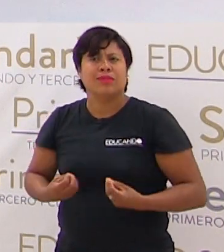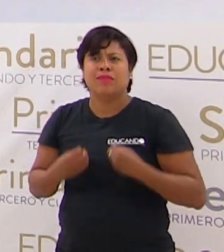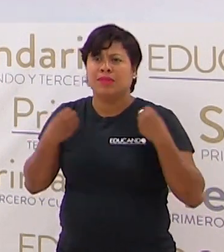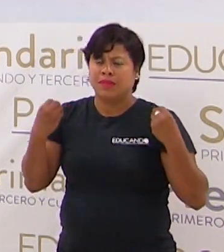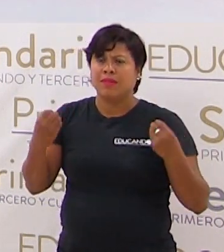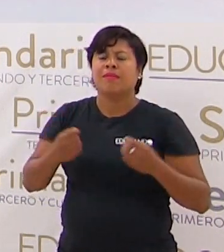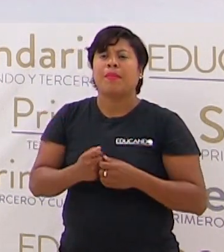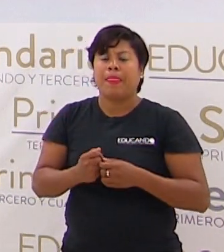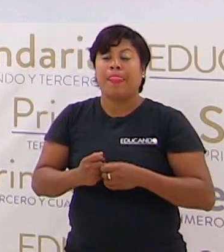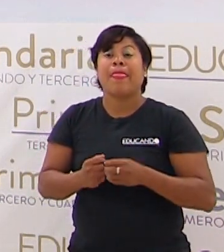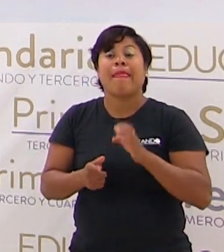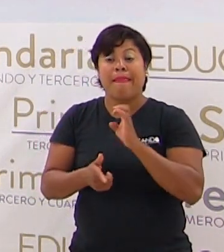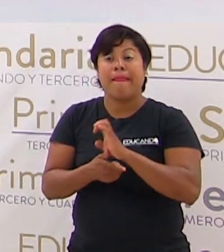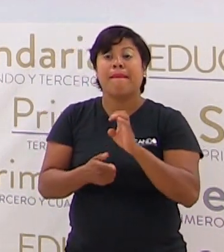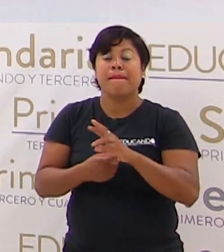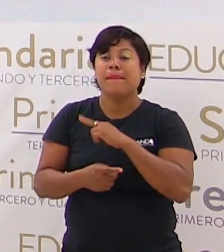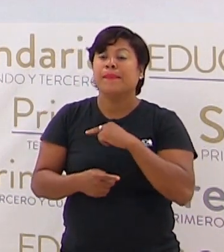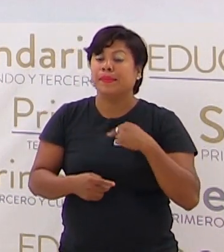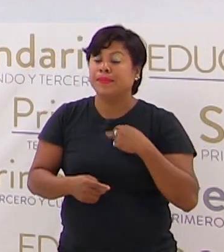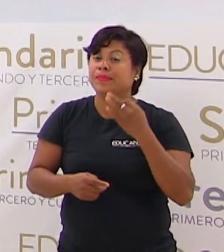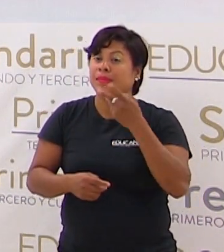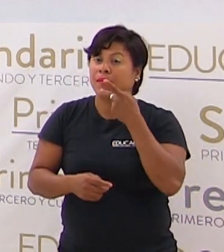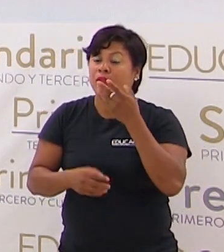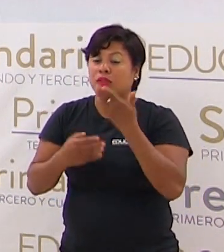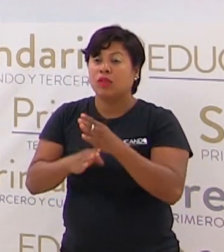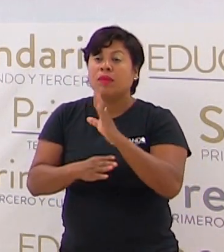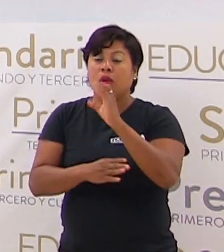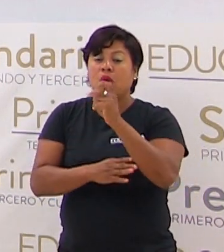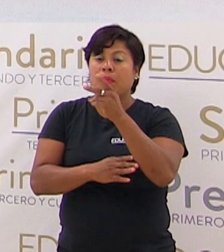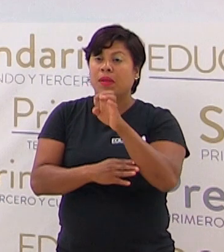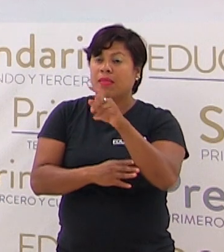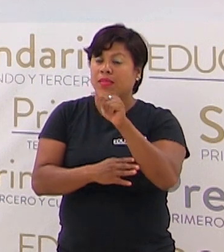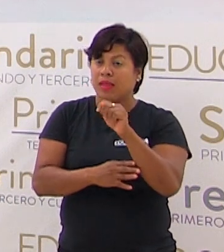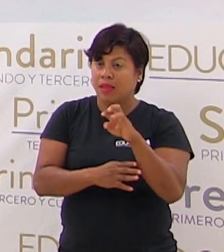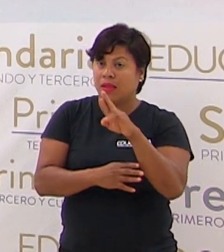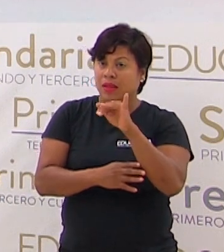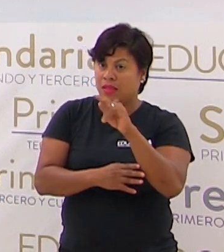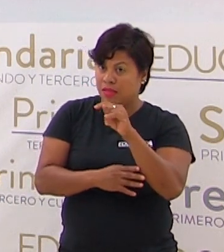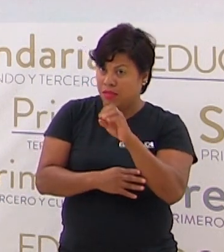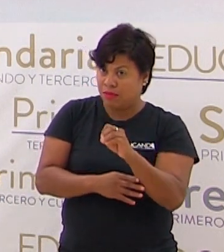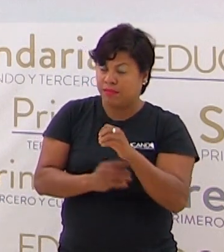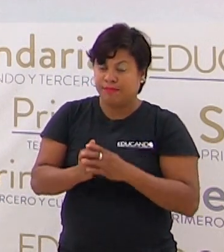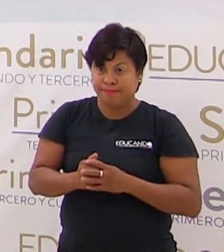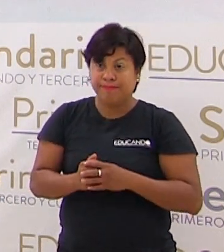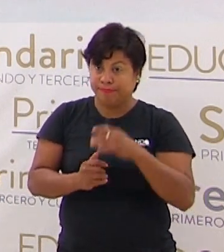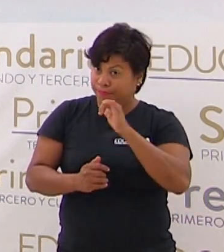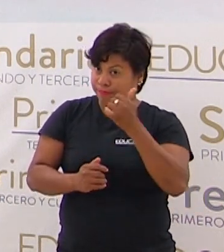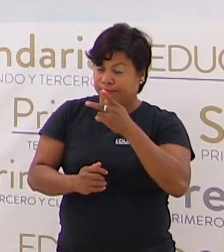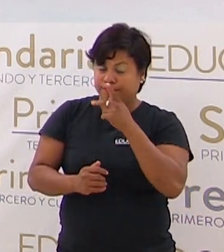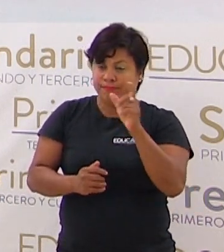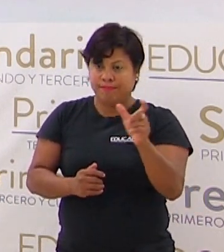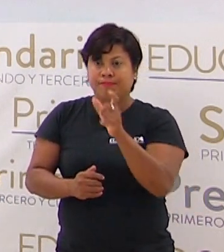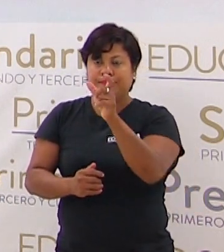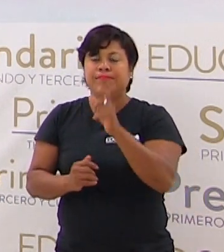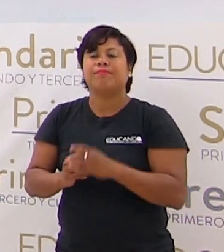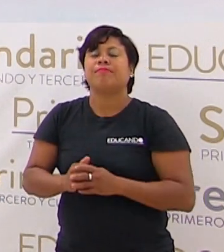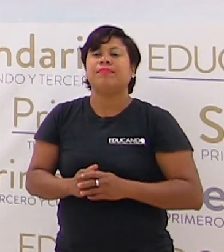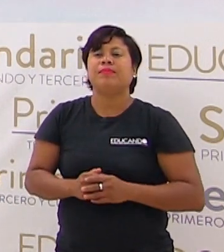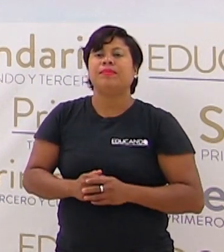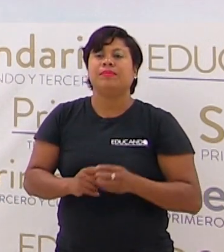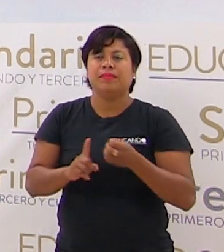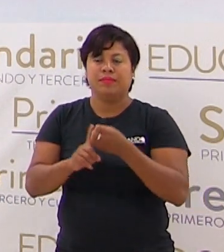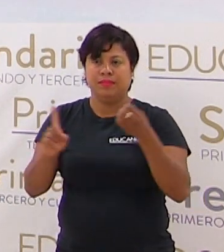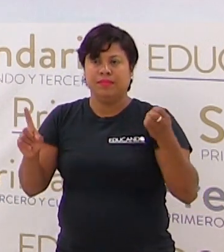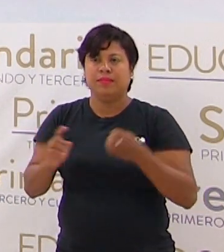admiraba. Entonces estamos hablando de un verbo en copretérito. ¿Bien? Siguiente oración. Ya tenemos la número